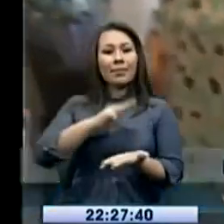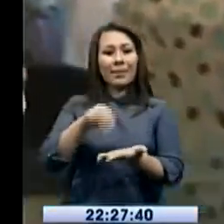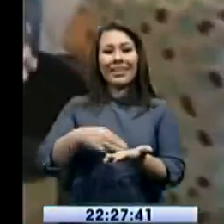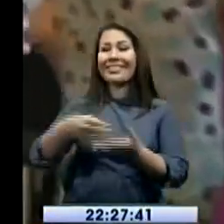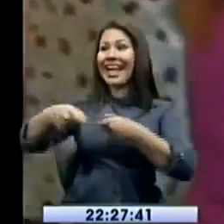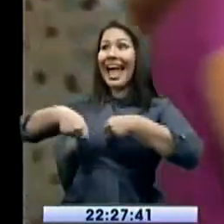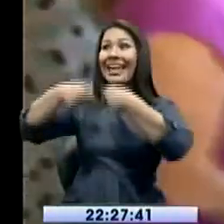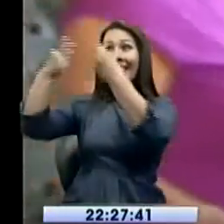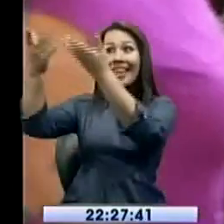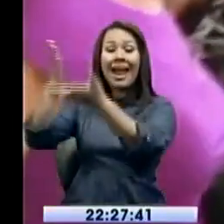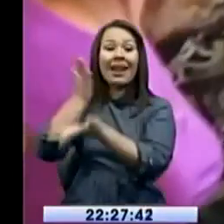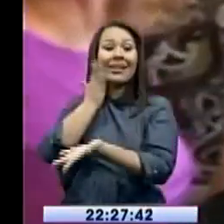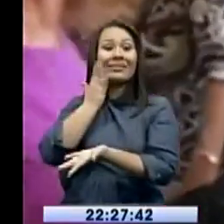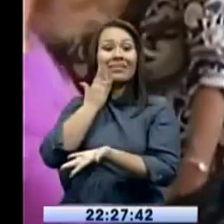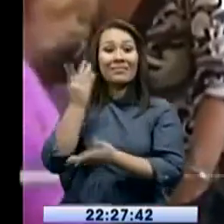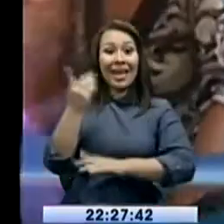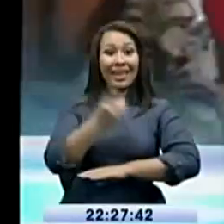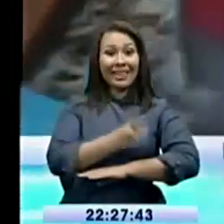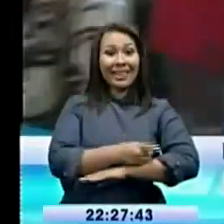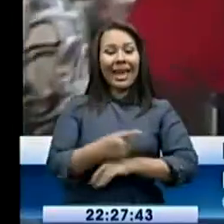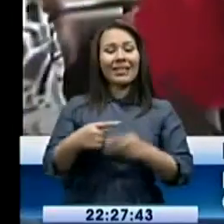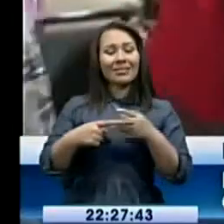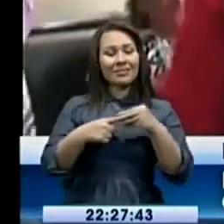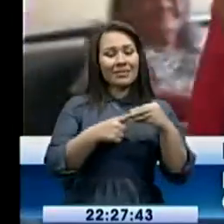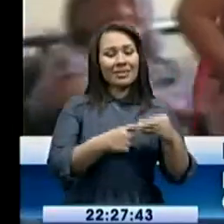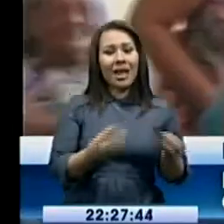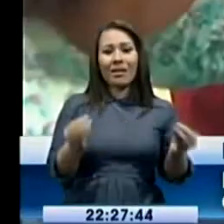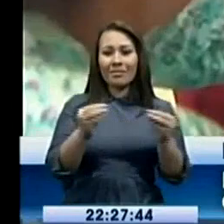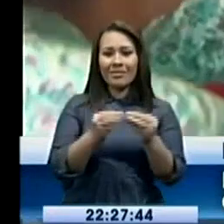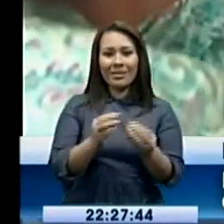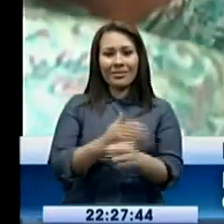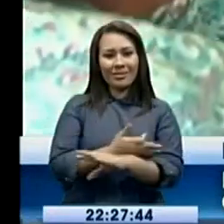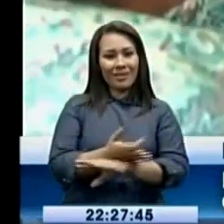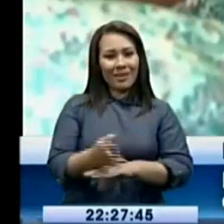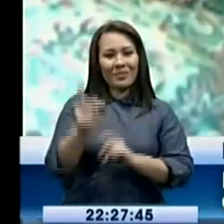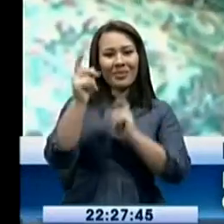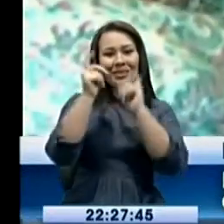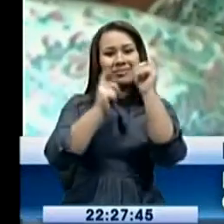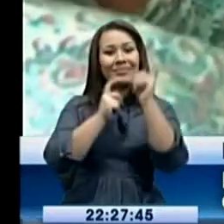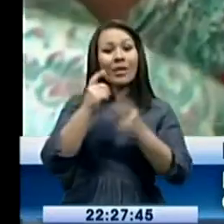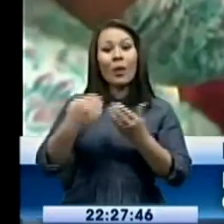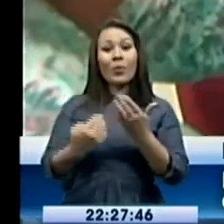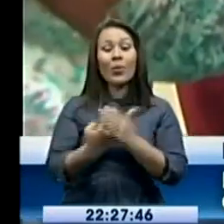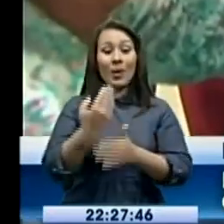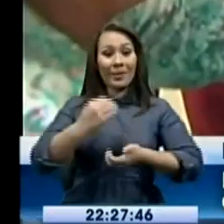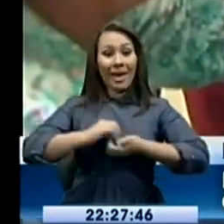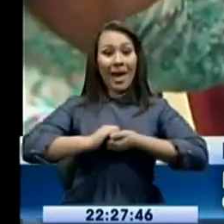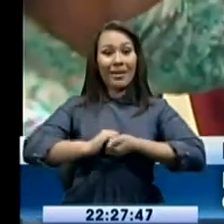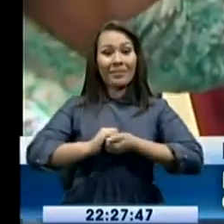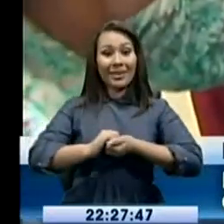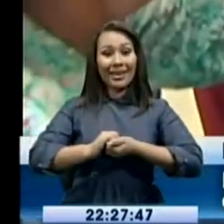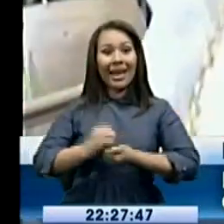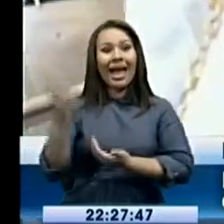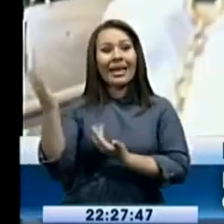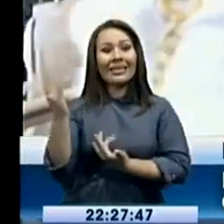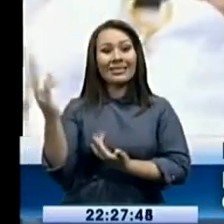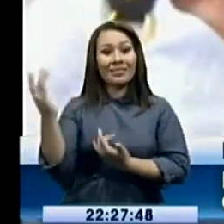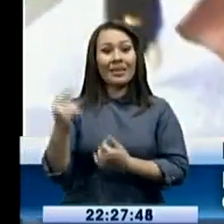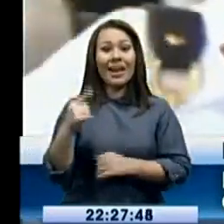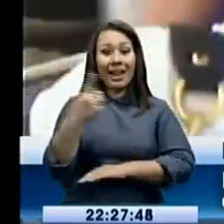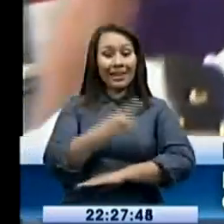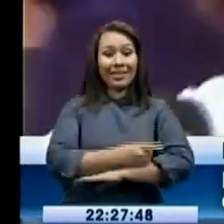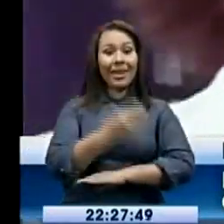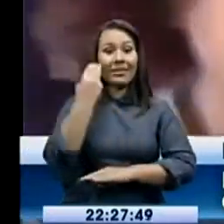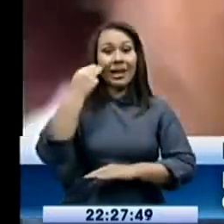Así continúan viviendo, disfrutando al máximo el tiempo, haciendo nuevas amistades y esperando su día para ser